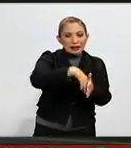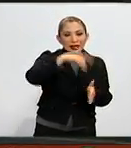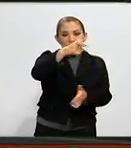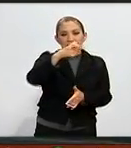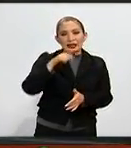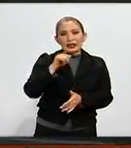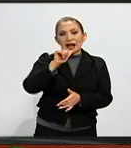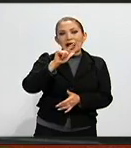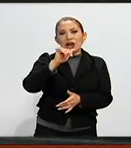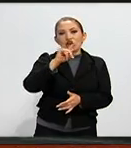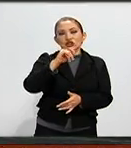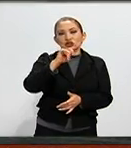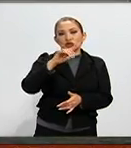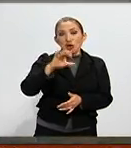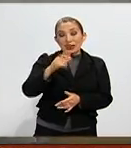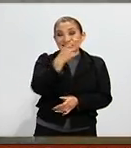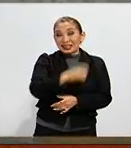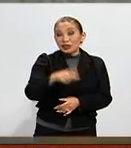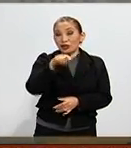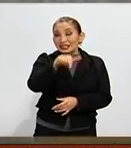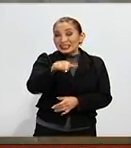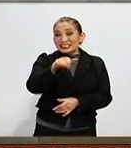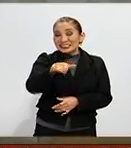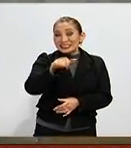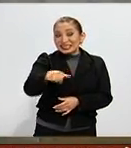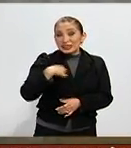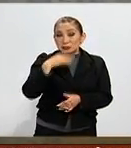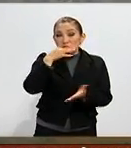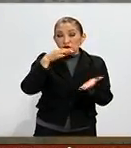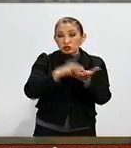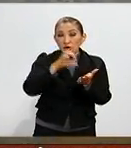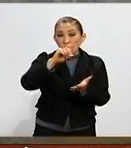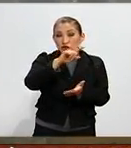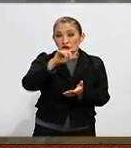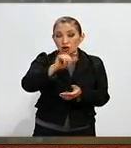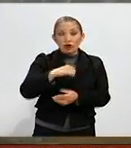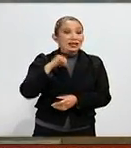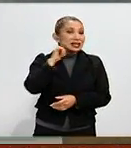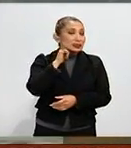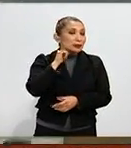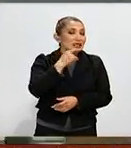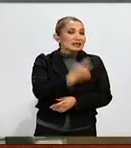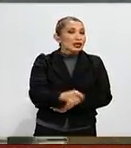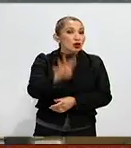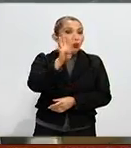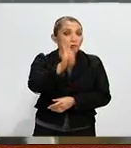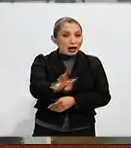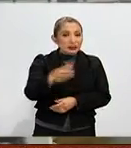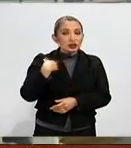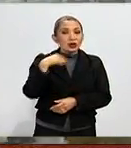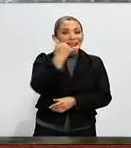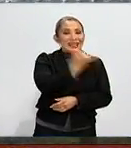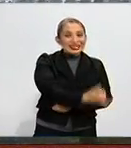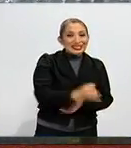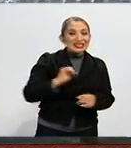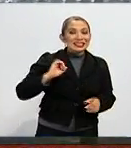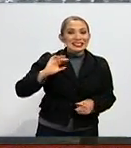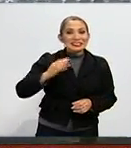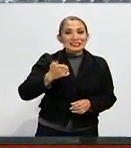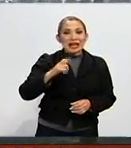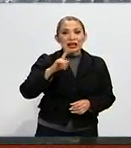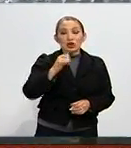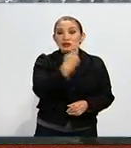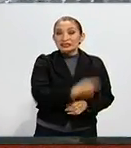Jalostoc registra 116 puntos y Meca. En Azcapotzalco 104 puntos, mientras que en Chalco se